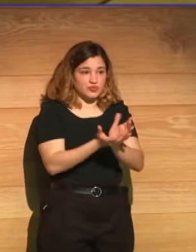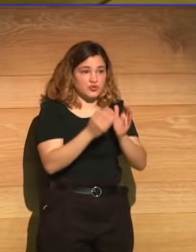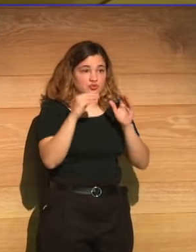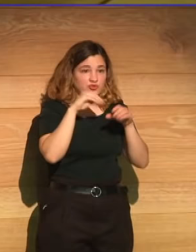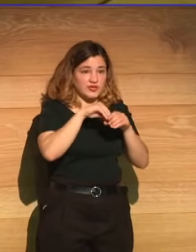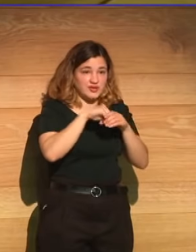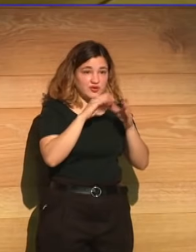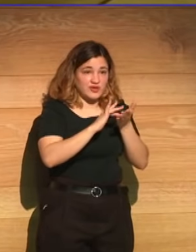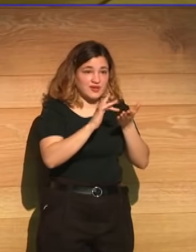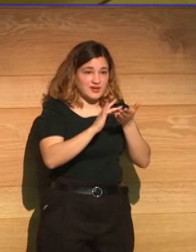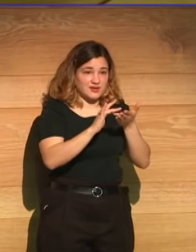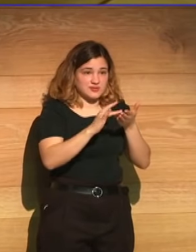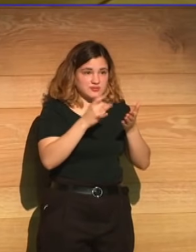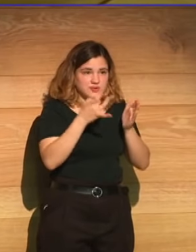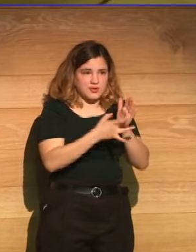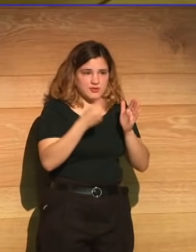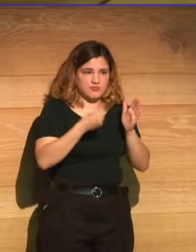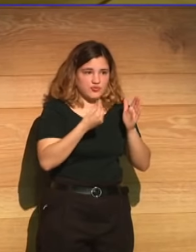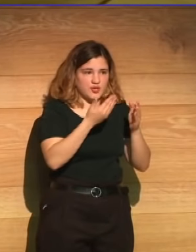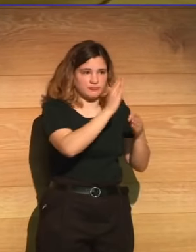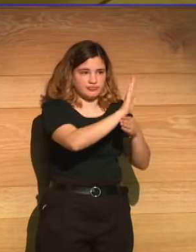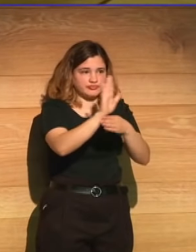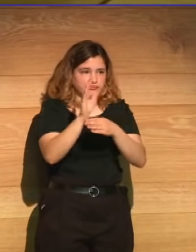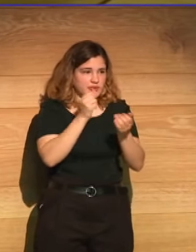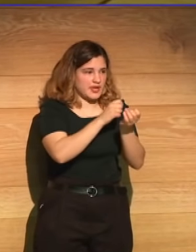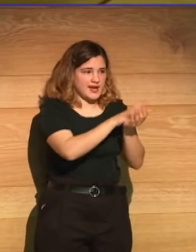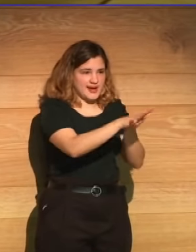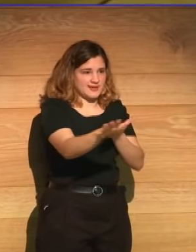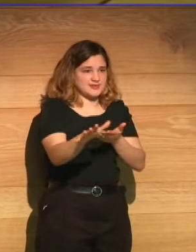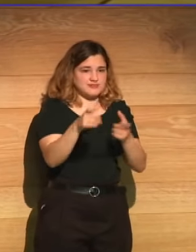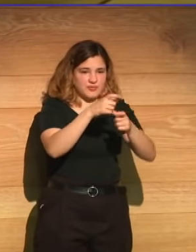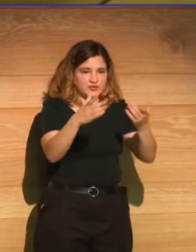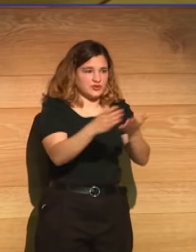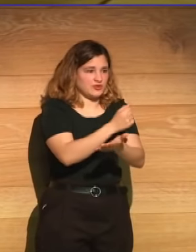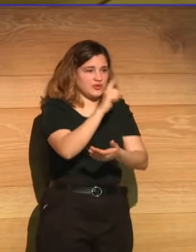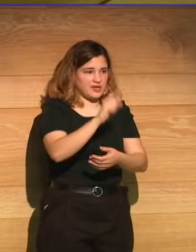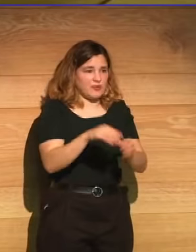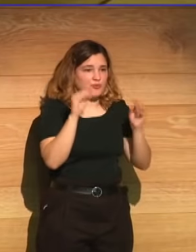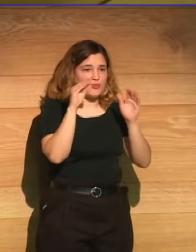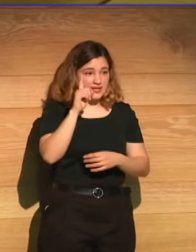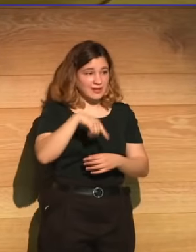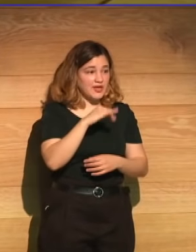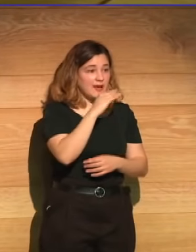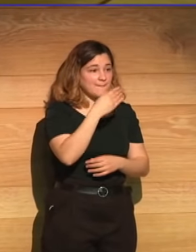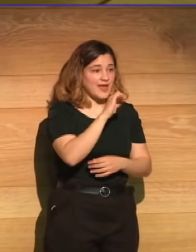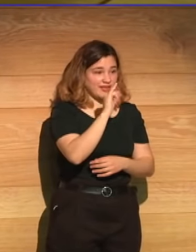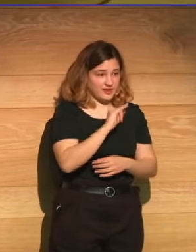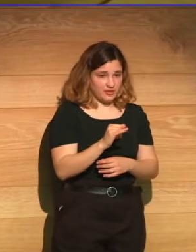altísima calidad. Los ofrecimos gratuitamente y para todo el mundo y también todos los programas de formación docente,